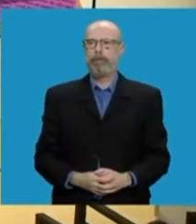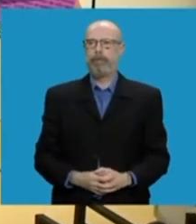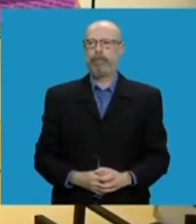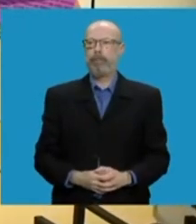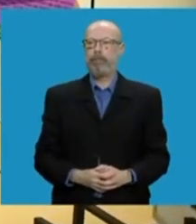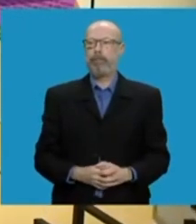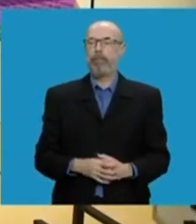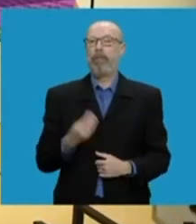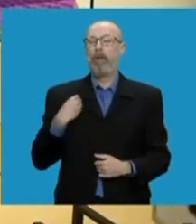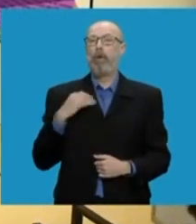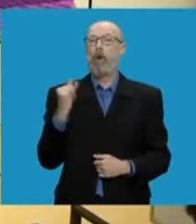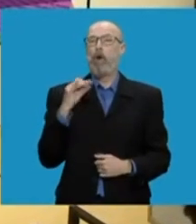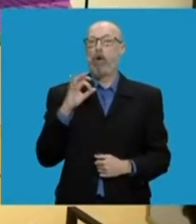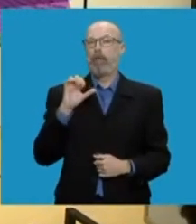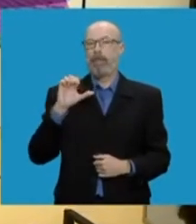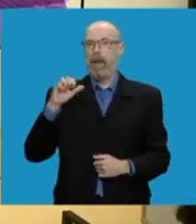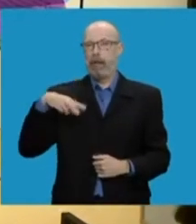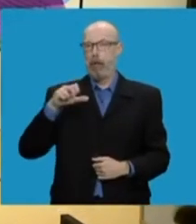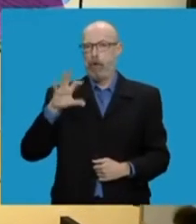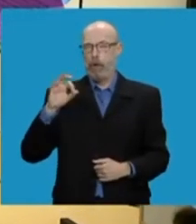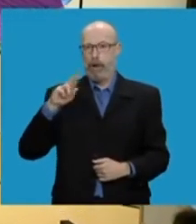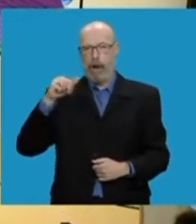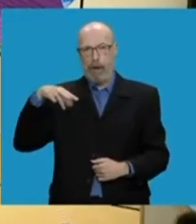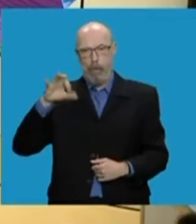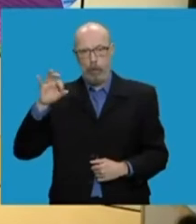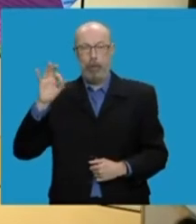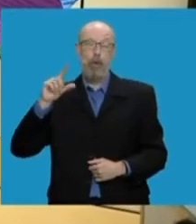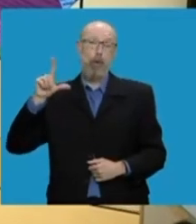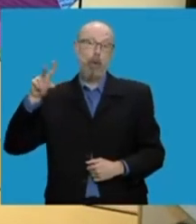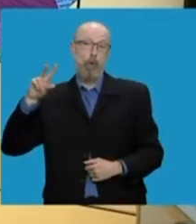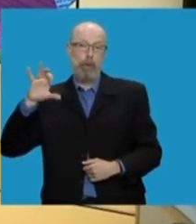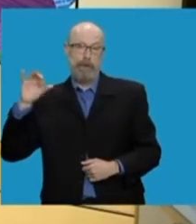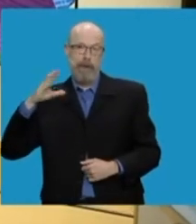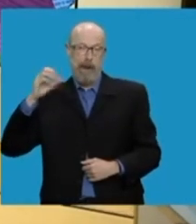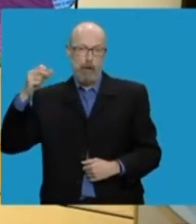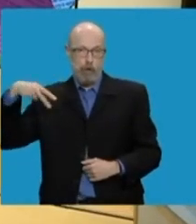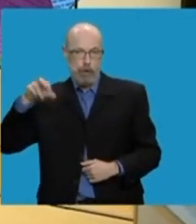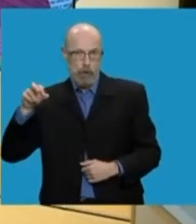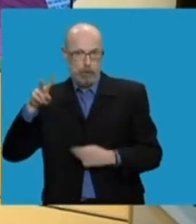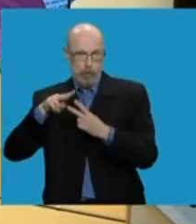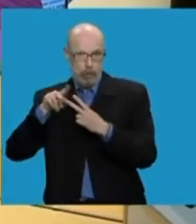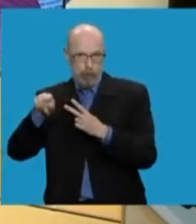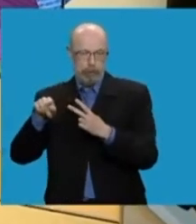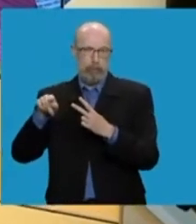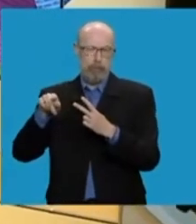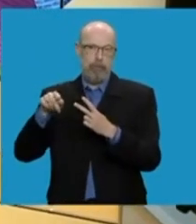José Antonio Ramos, qué decir, bueno, y Luis Cañón, pero José Antonio Ramos, qué decir